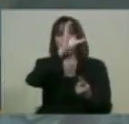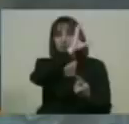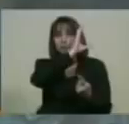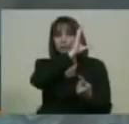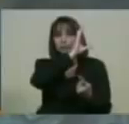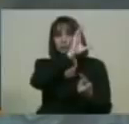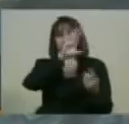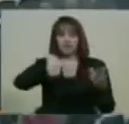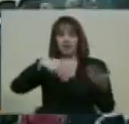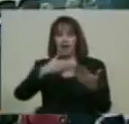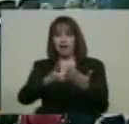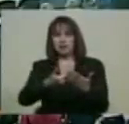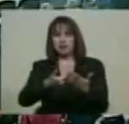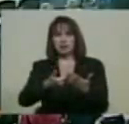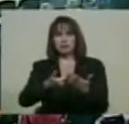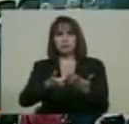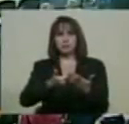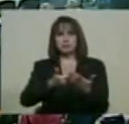hasta